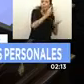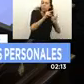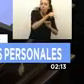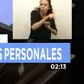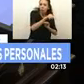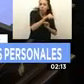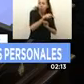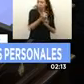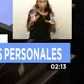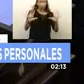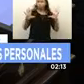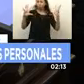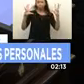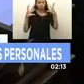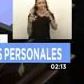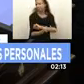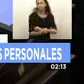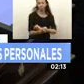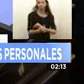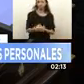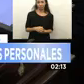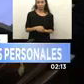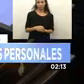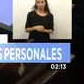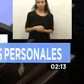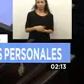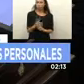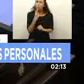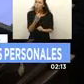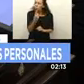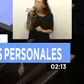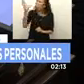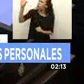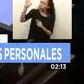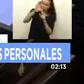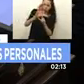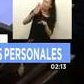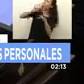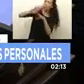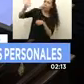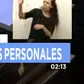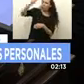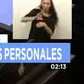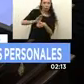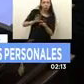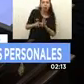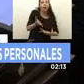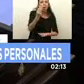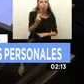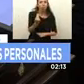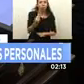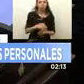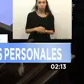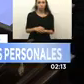señor presidente La pregunta es dónde fue fue toda esa deuda que contrajeron yo creo